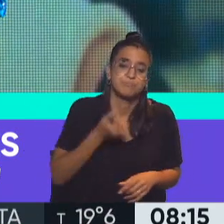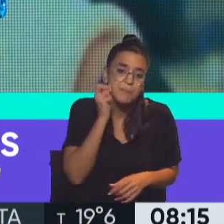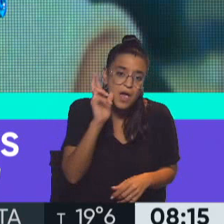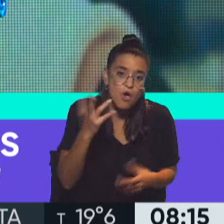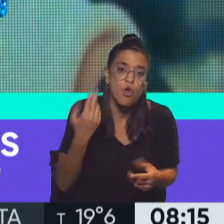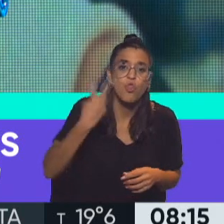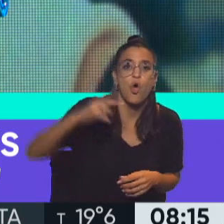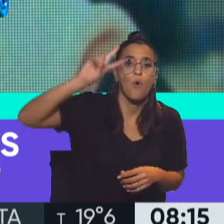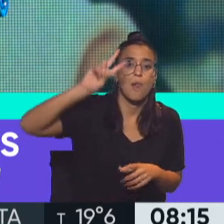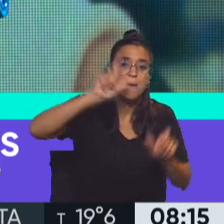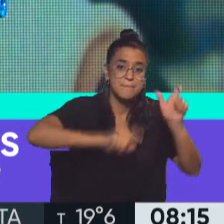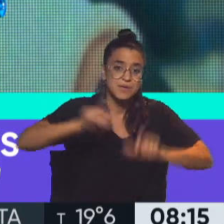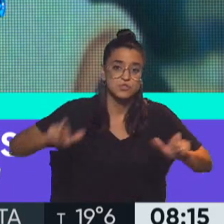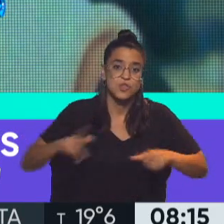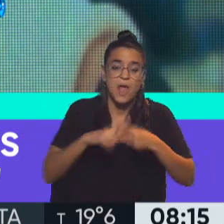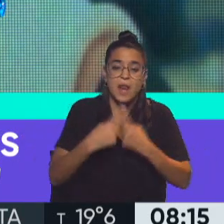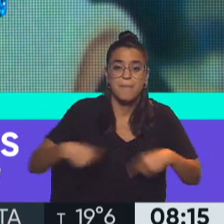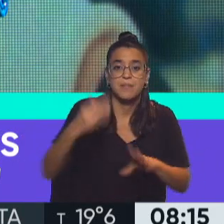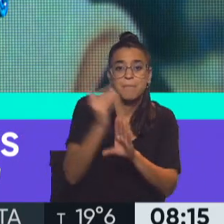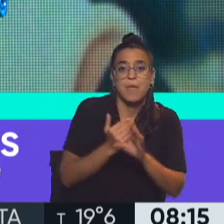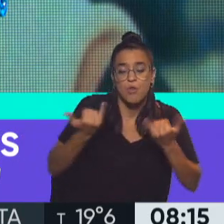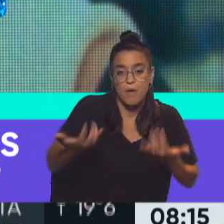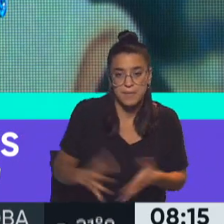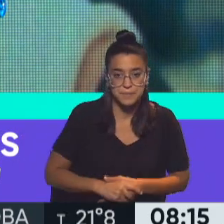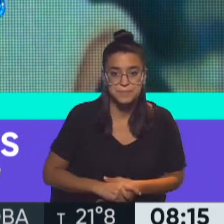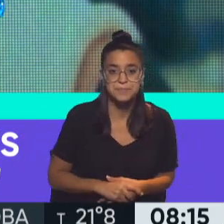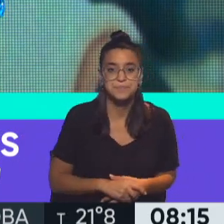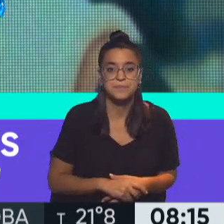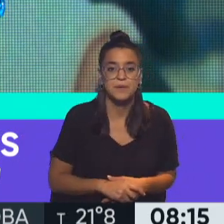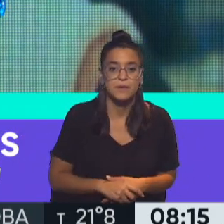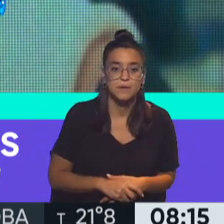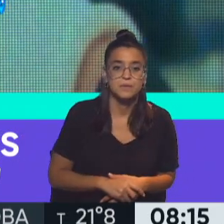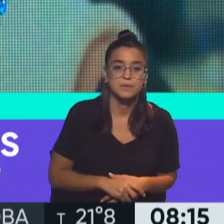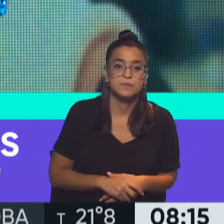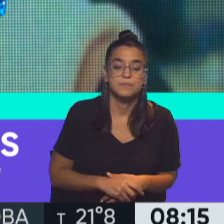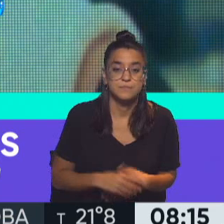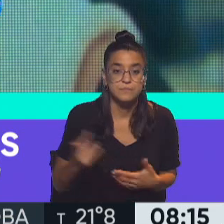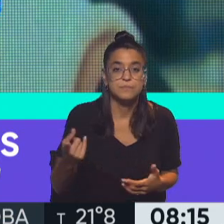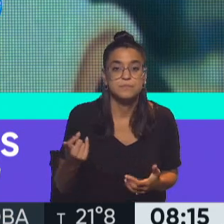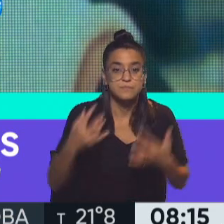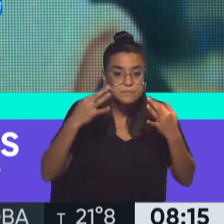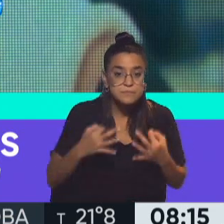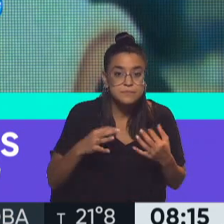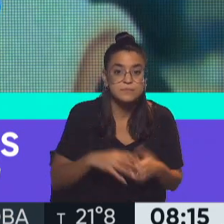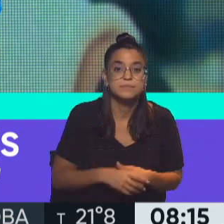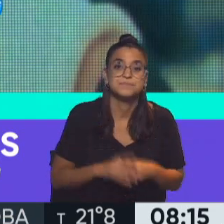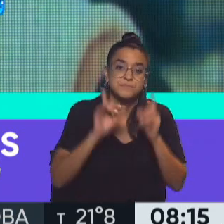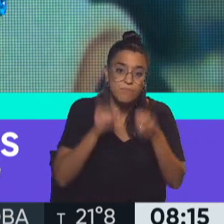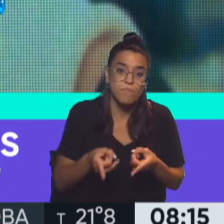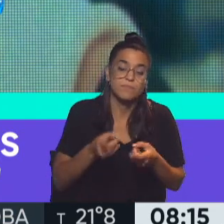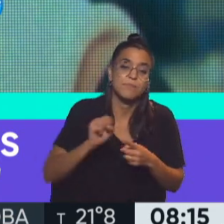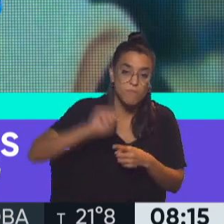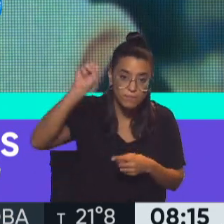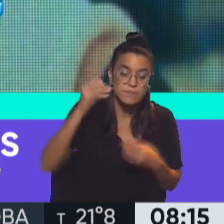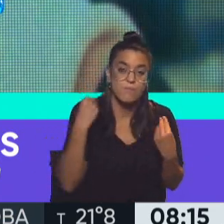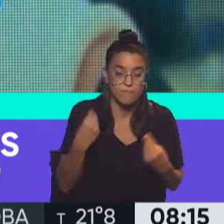o doblemente a aquellos que tienen menos herramientas para defenderse. A ver, en concreto, también es la inflación.